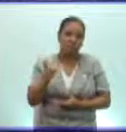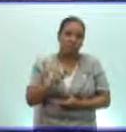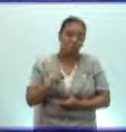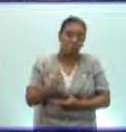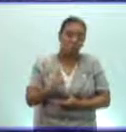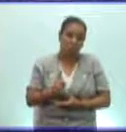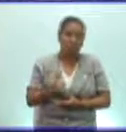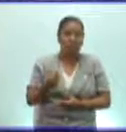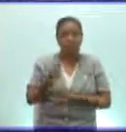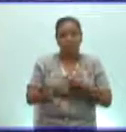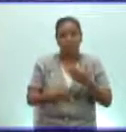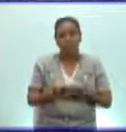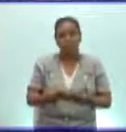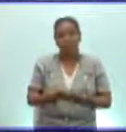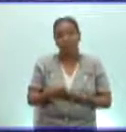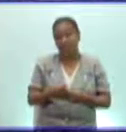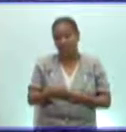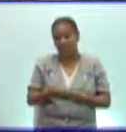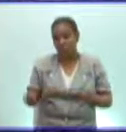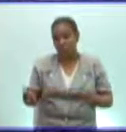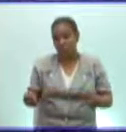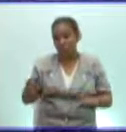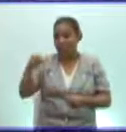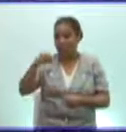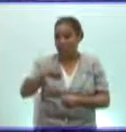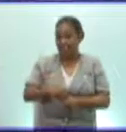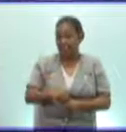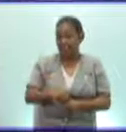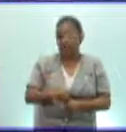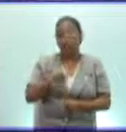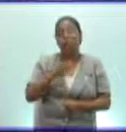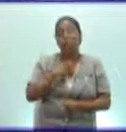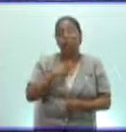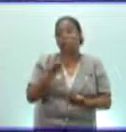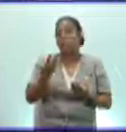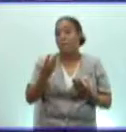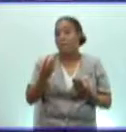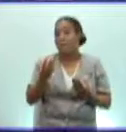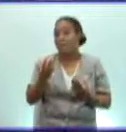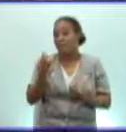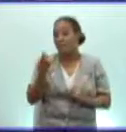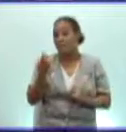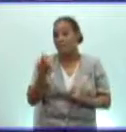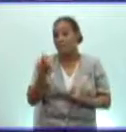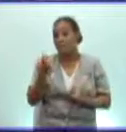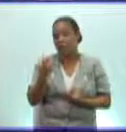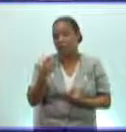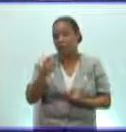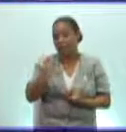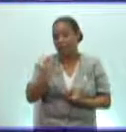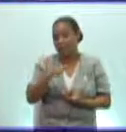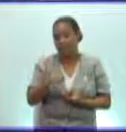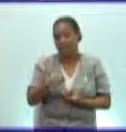pH, el suelo en el que lo estamos cultivando, que es bastante alcalino, pues jamás va a prosperar bien,